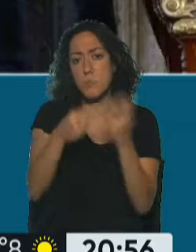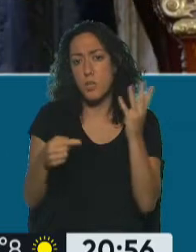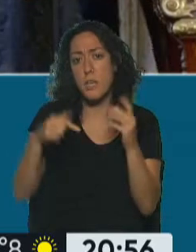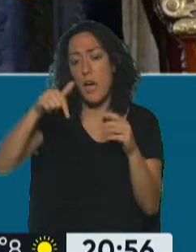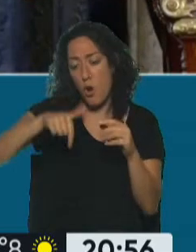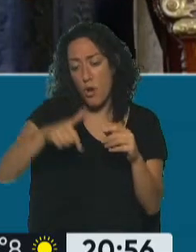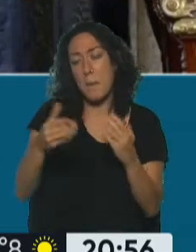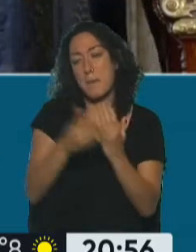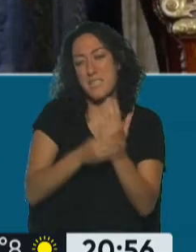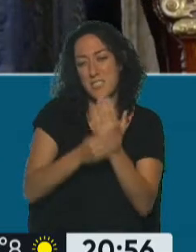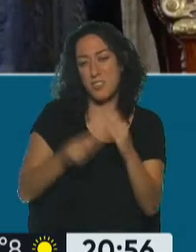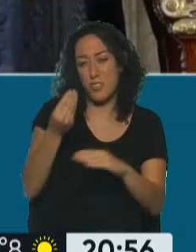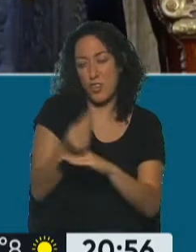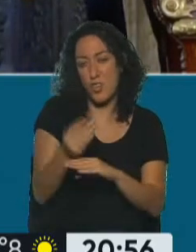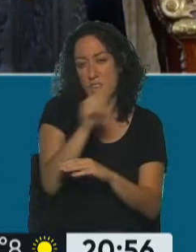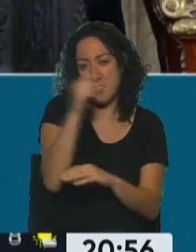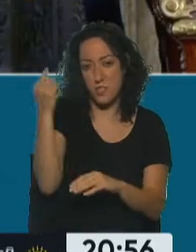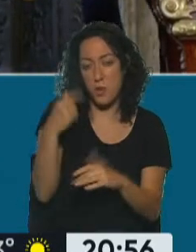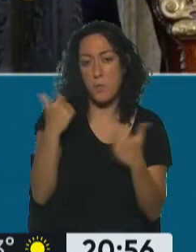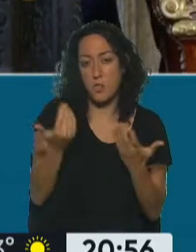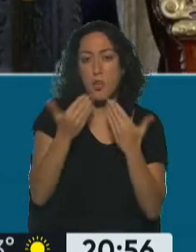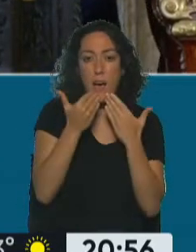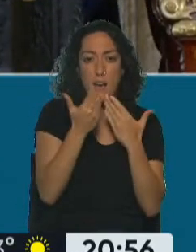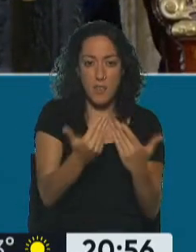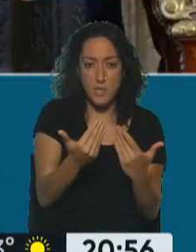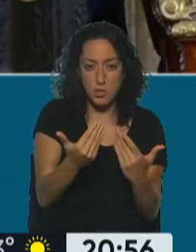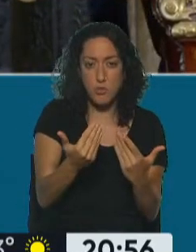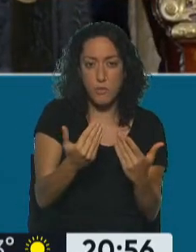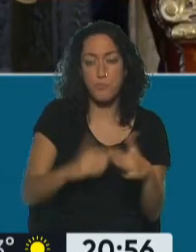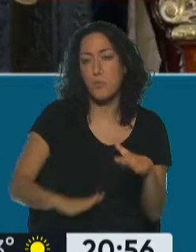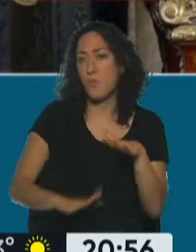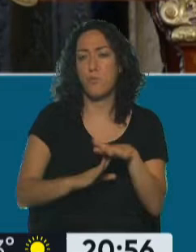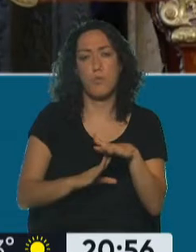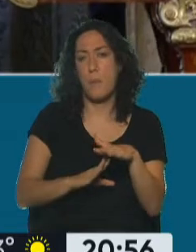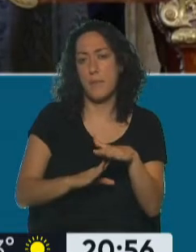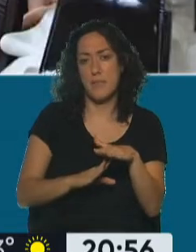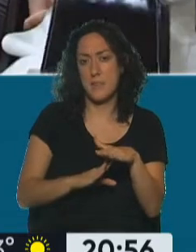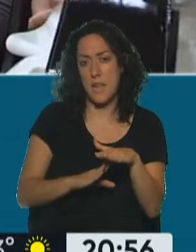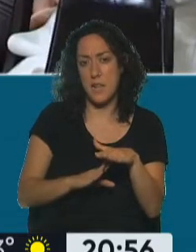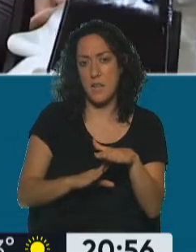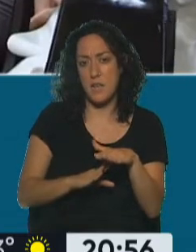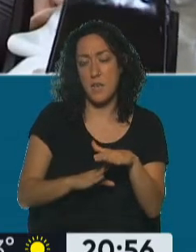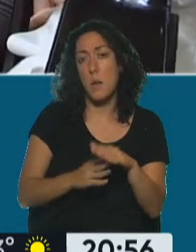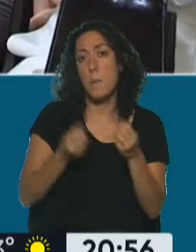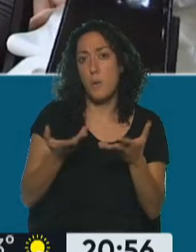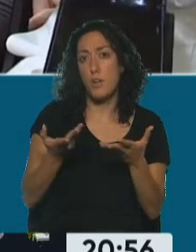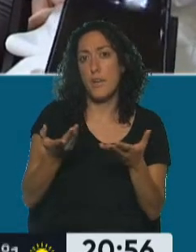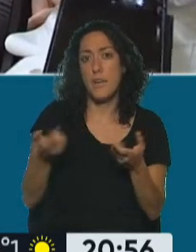Nación. Hecho ese agradecimiento fundamental a una gestión que